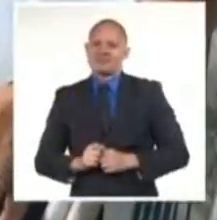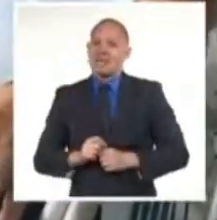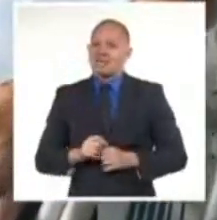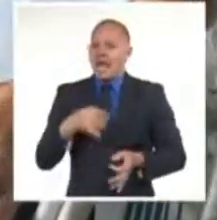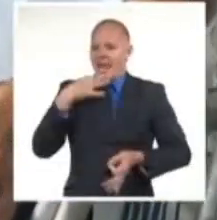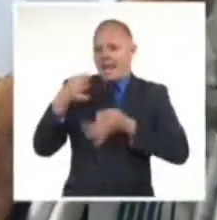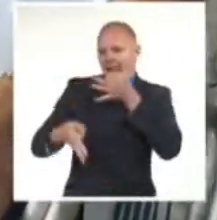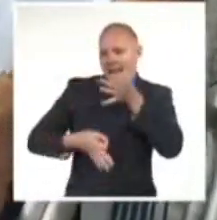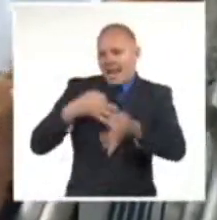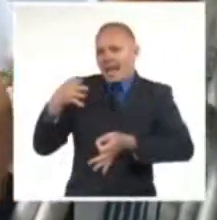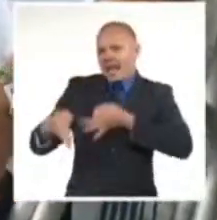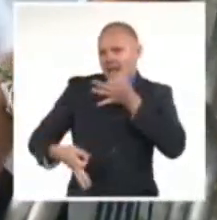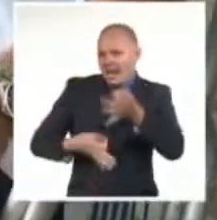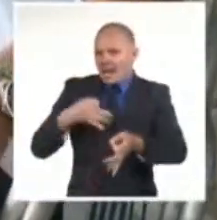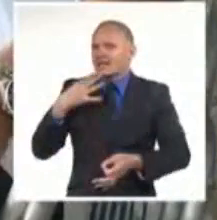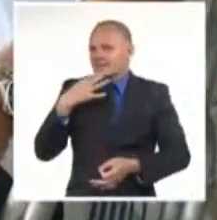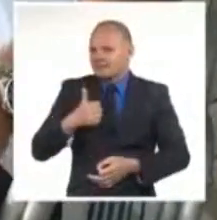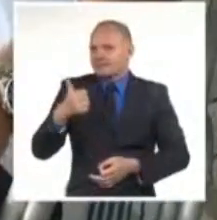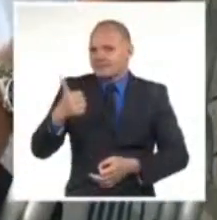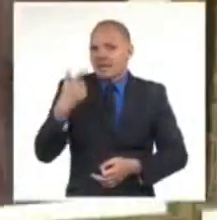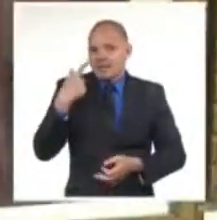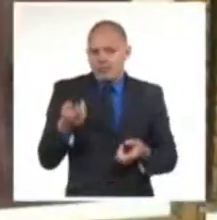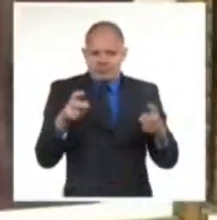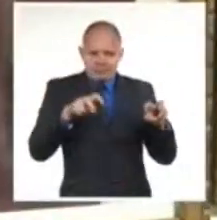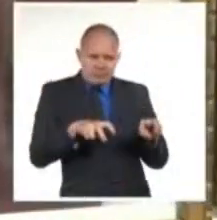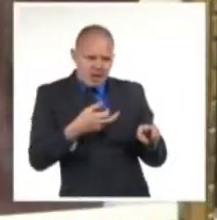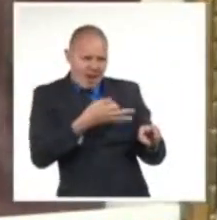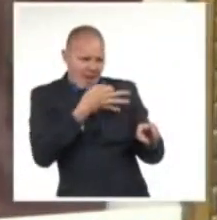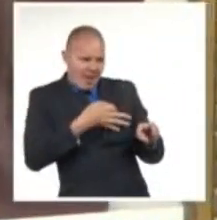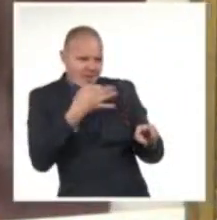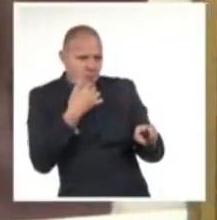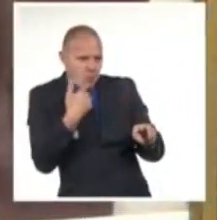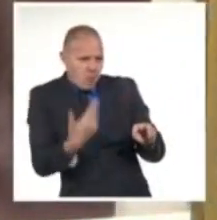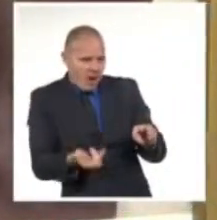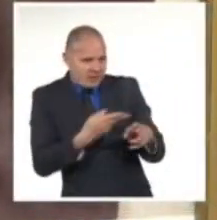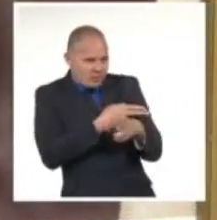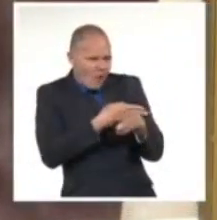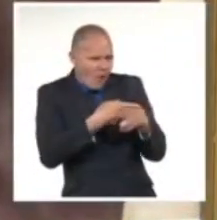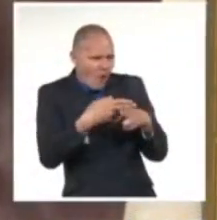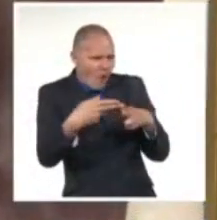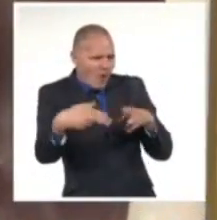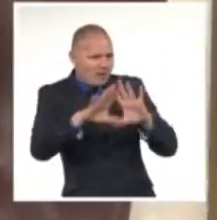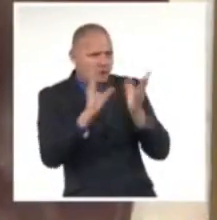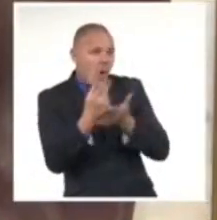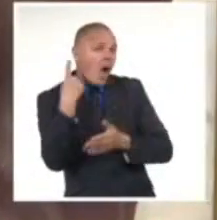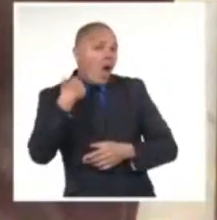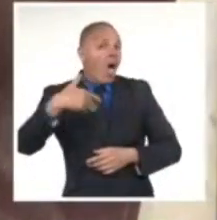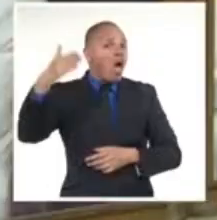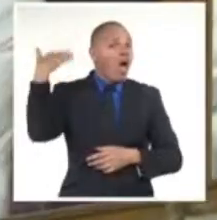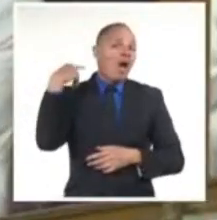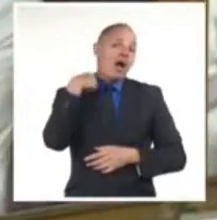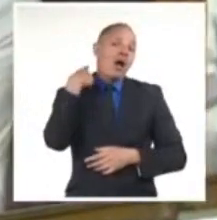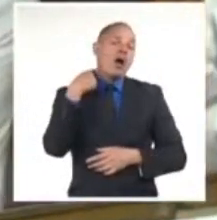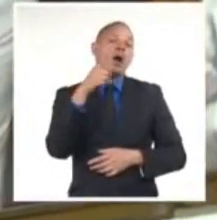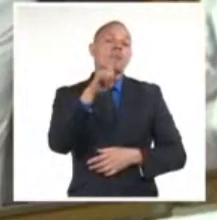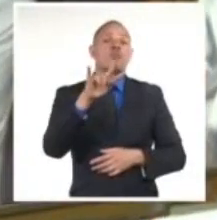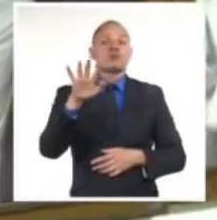y aprendizaje junto a uno de los expedicionarios del yate Granma en